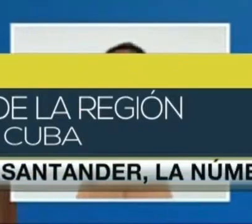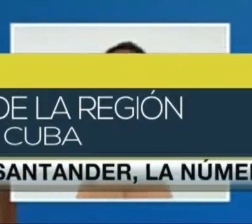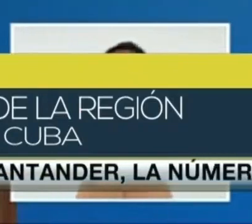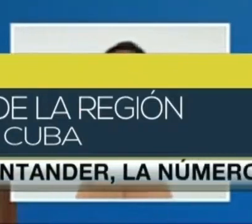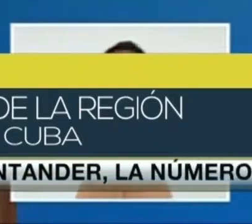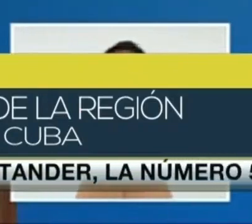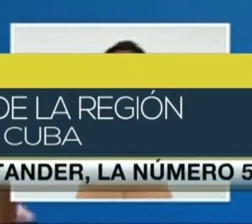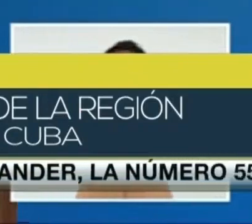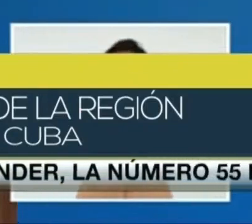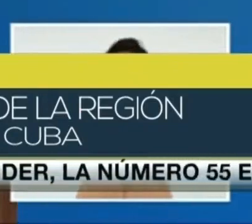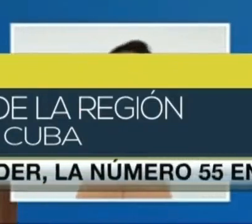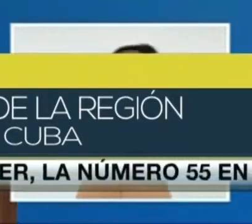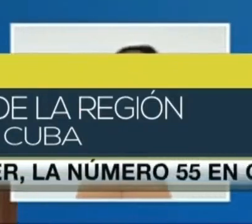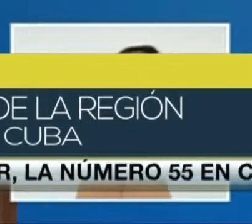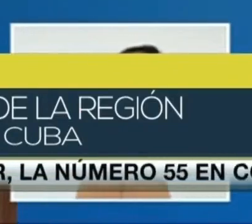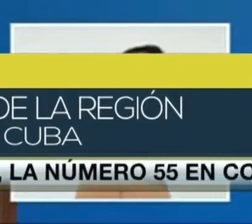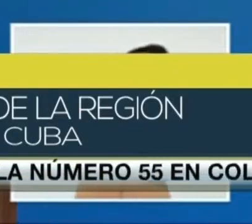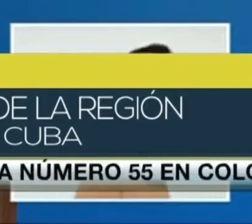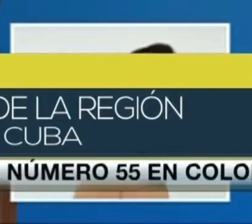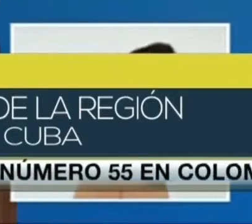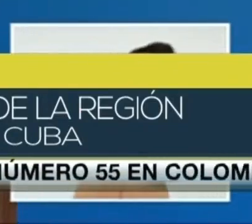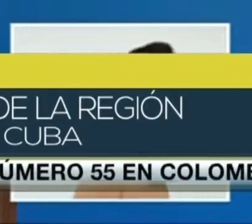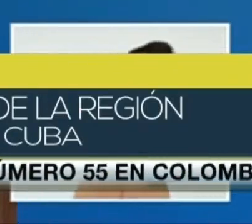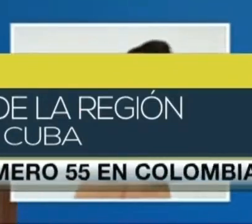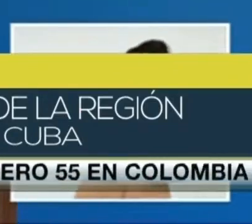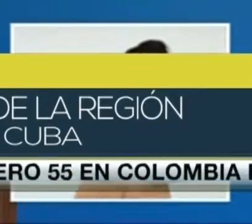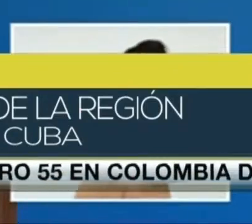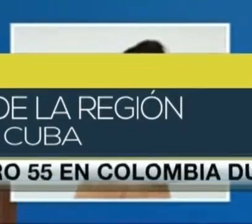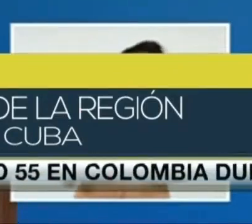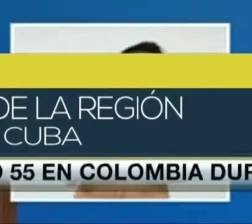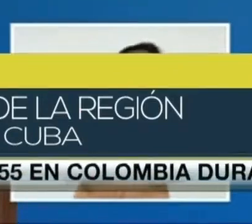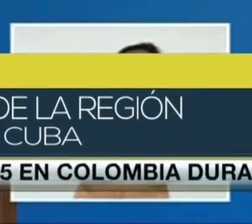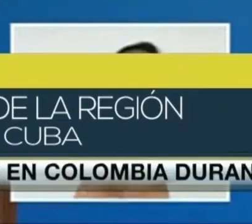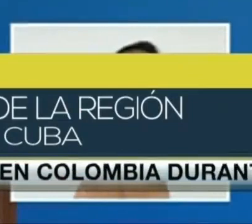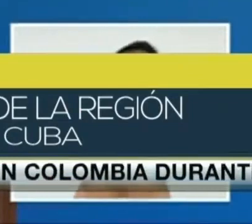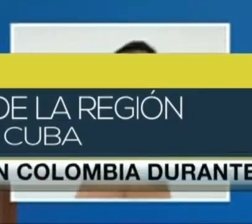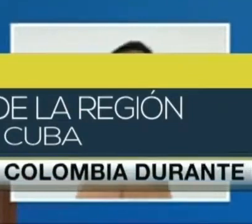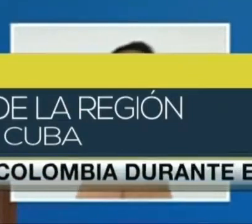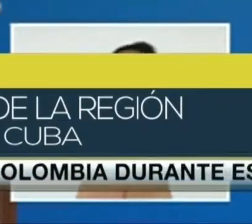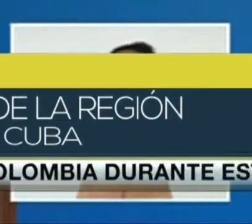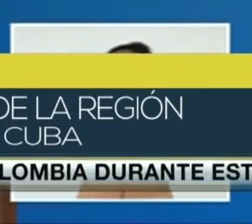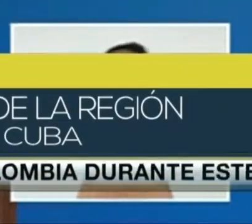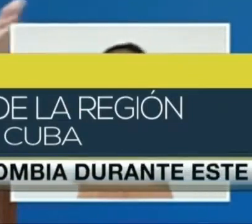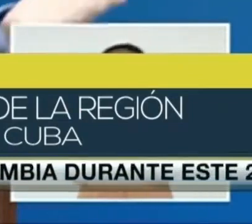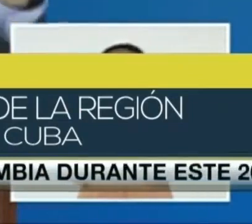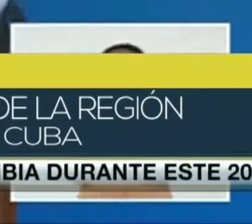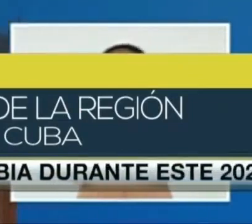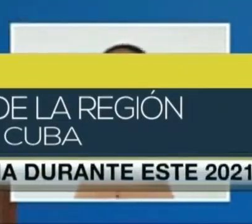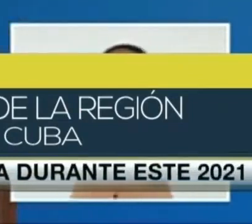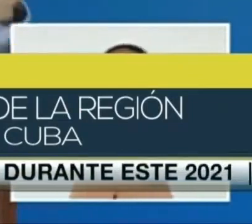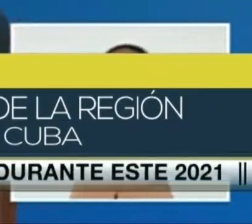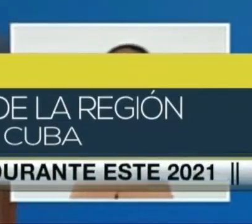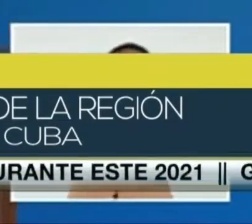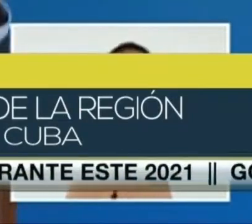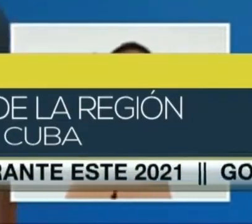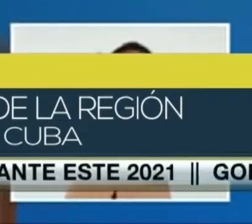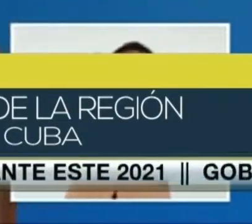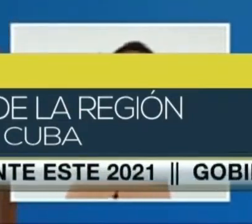tontería de la conmoción cerebral o del daño cerebral